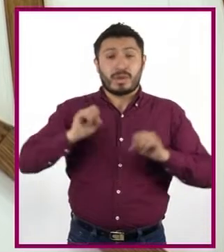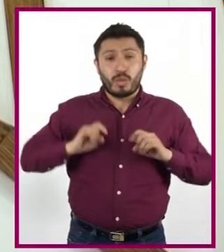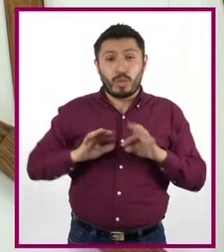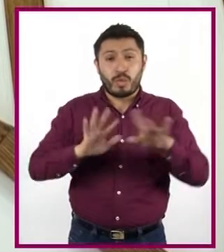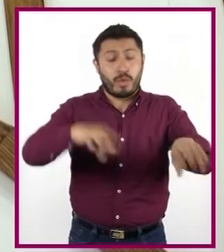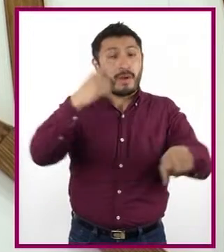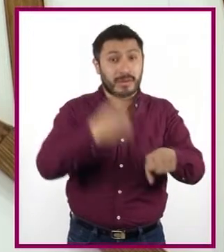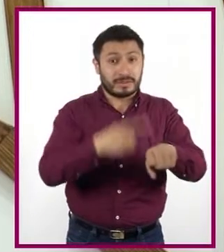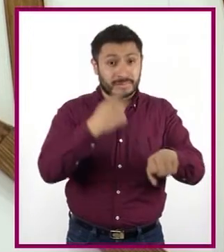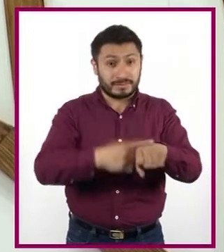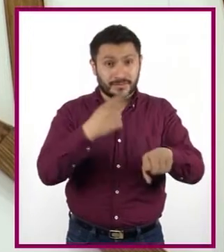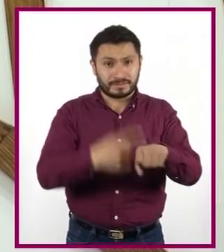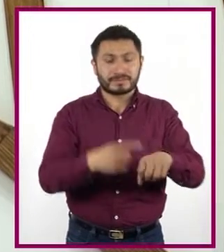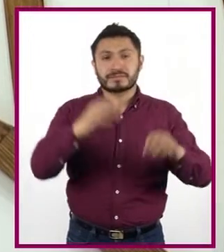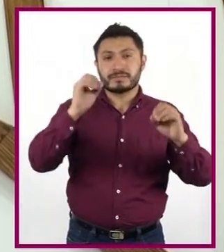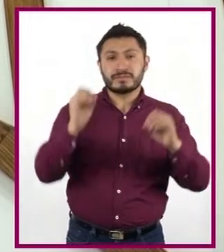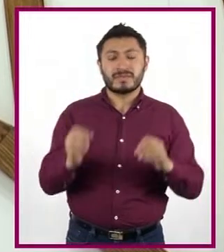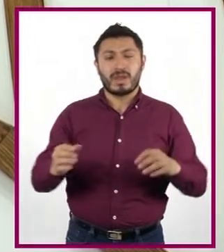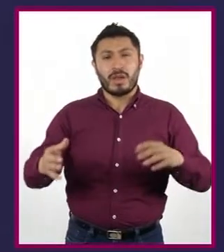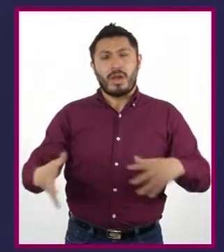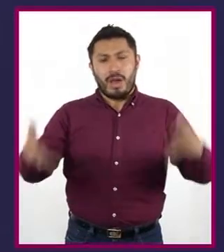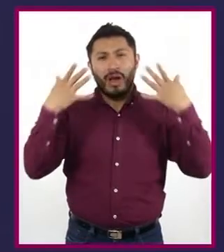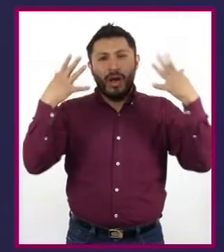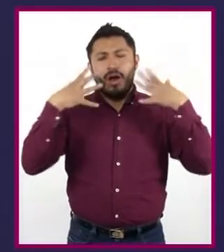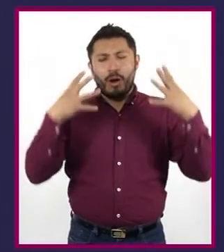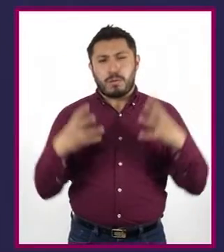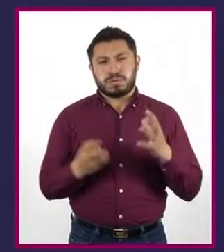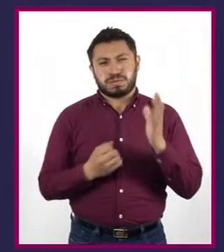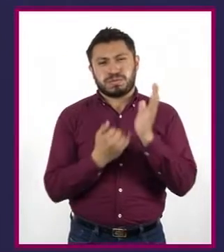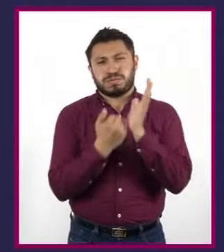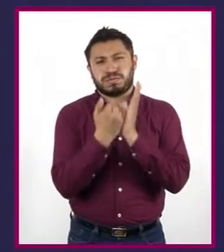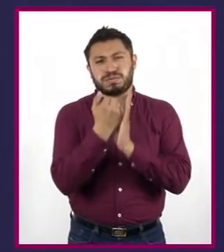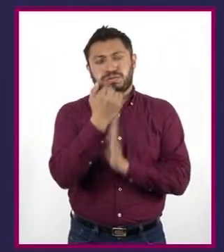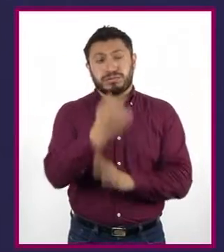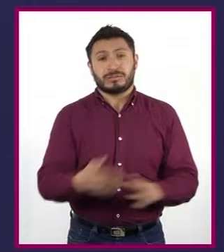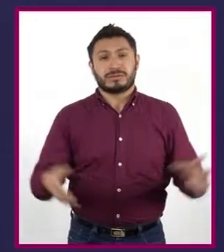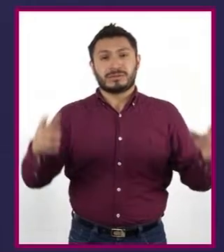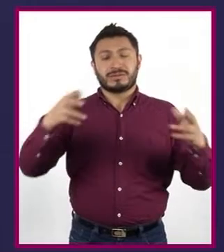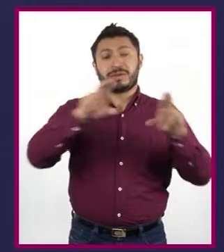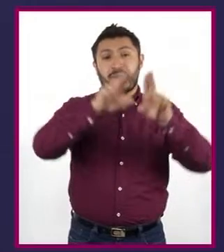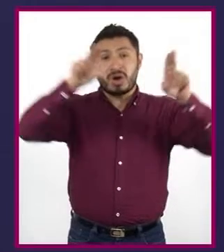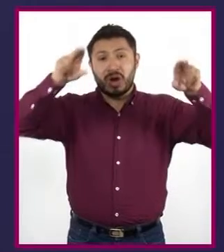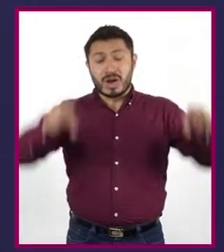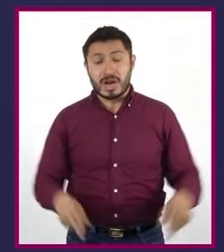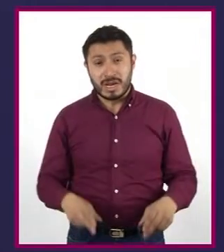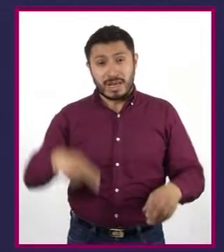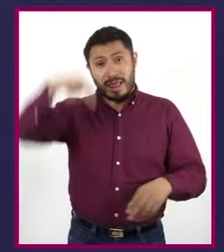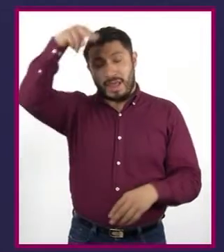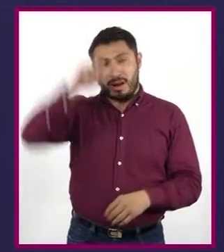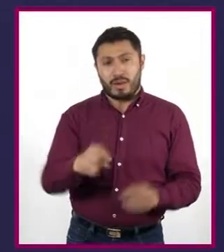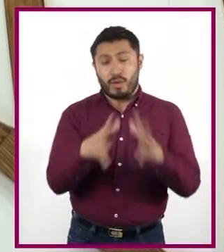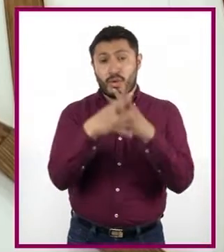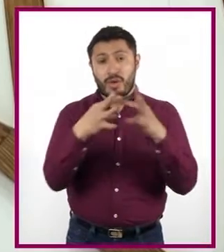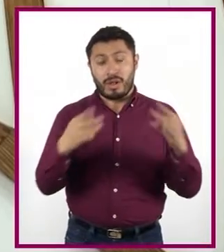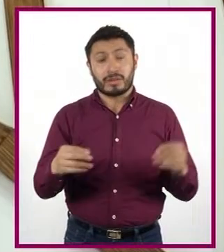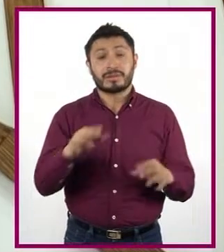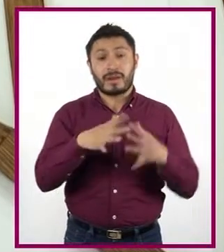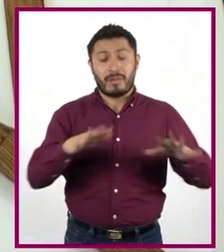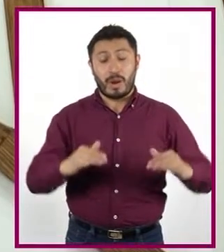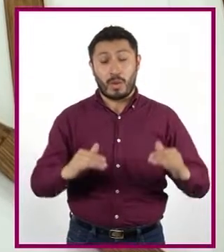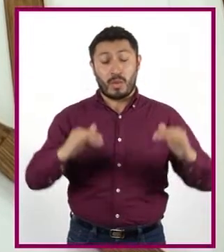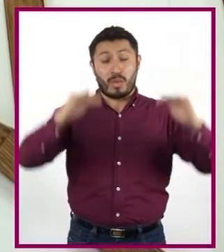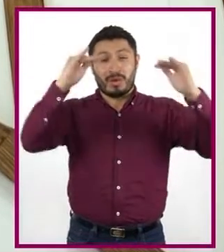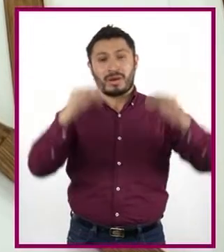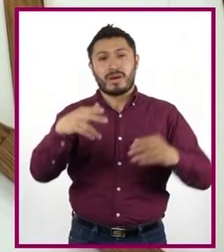de enfermedades, olas de calor más fuertes, derretimiento de glaciares, aumento del nivel del mar, huracanes